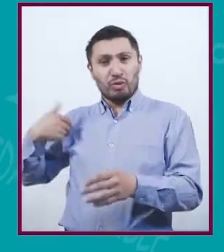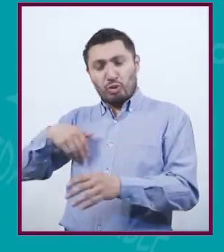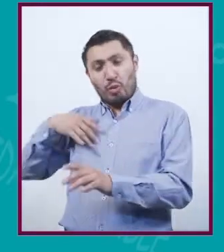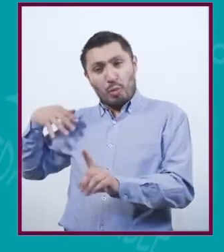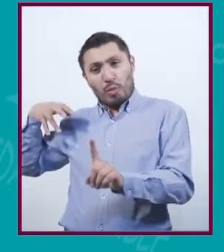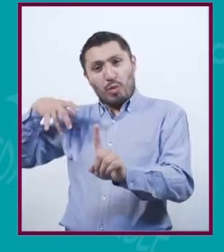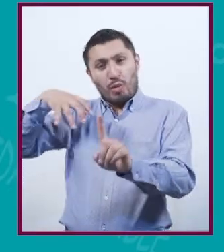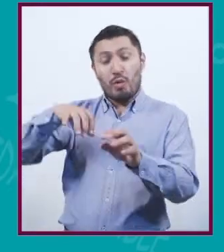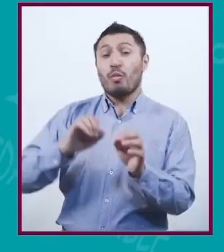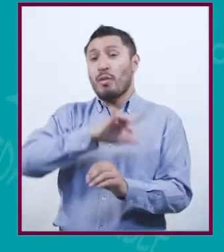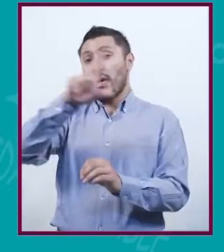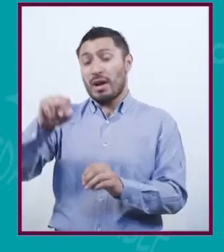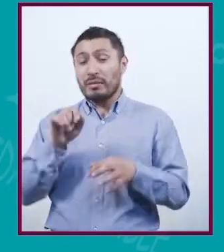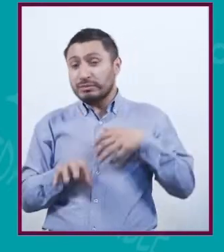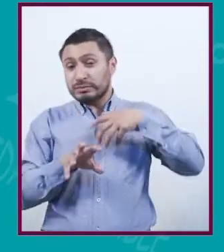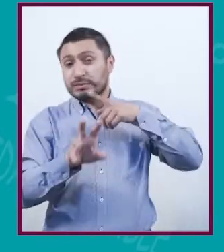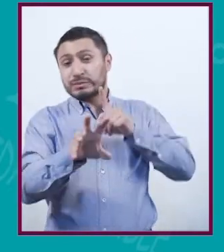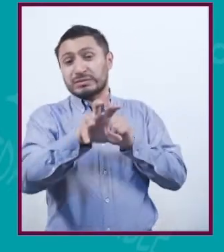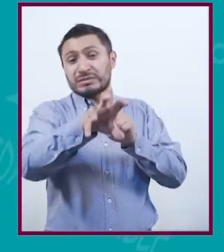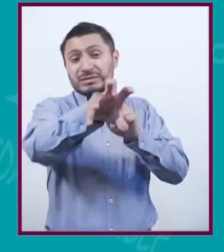nosotros y delante de otros muchos.